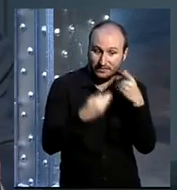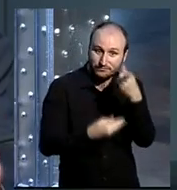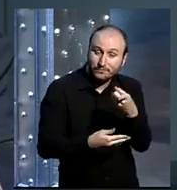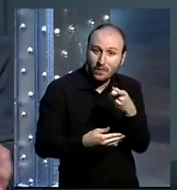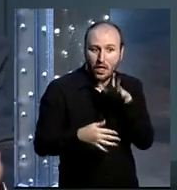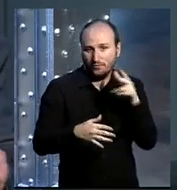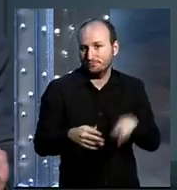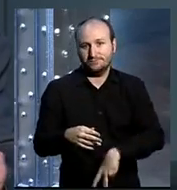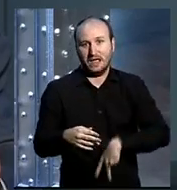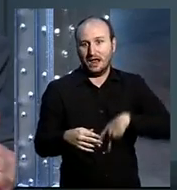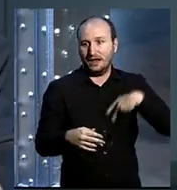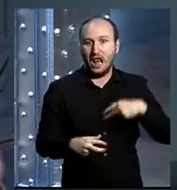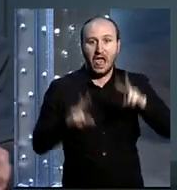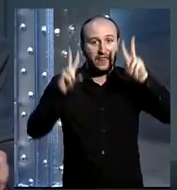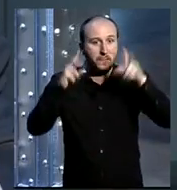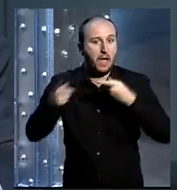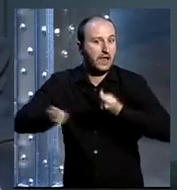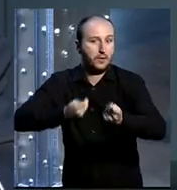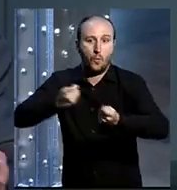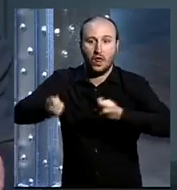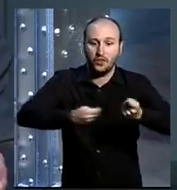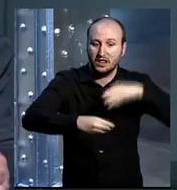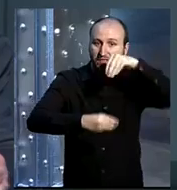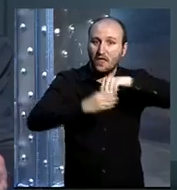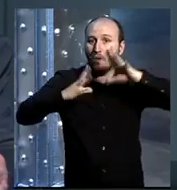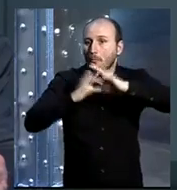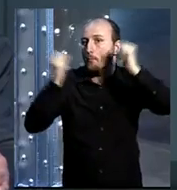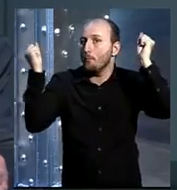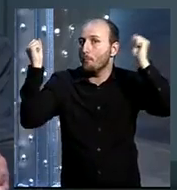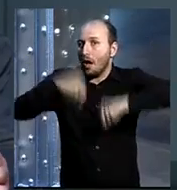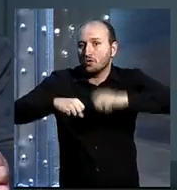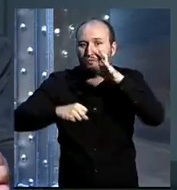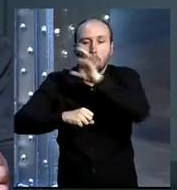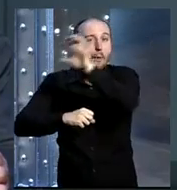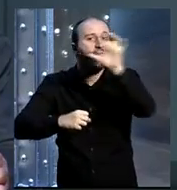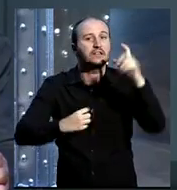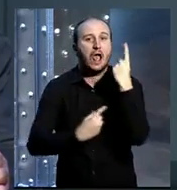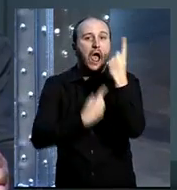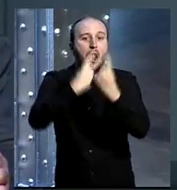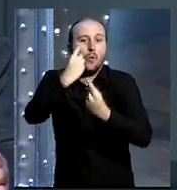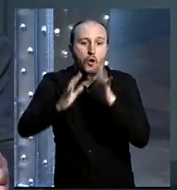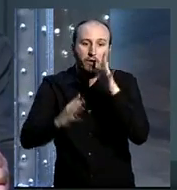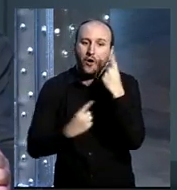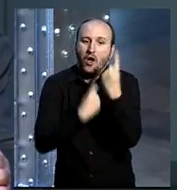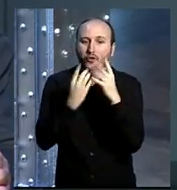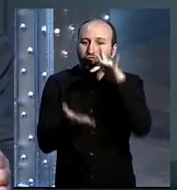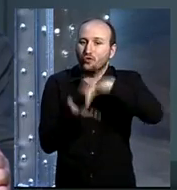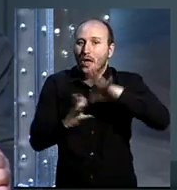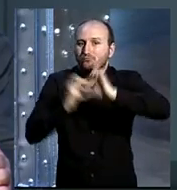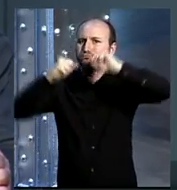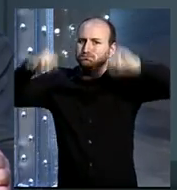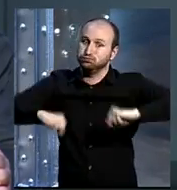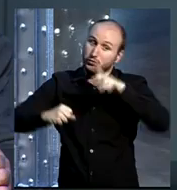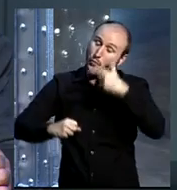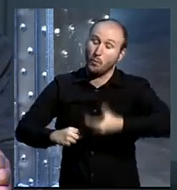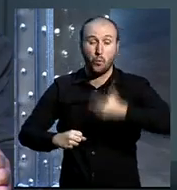definitiva las regulaciones pues tienen impactos que pueden tener en los distintos países, pues pueden tener impactos muy relevantes, ¿no? Y finalmente, como